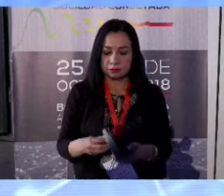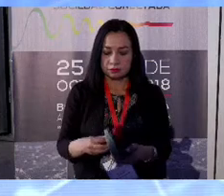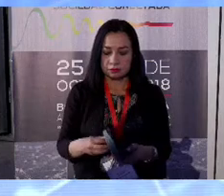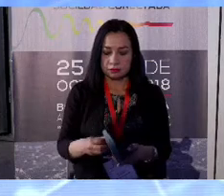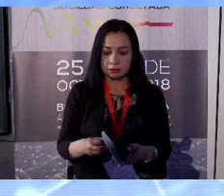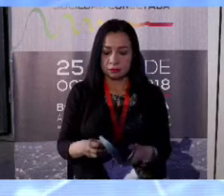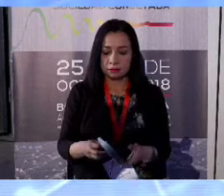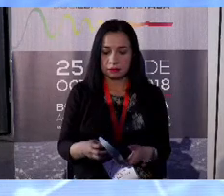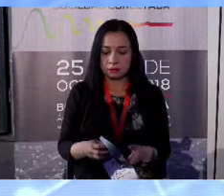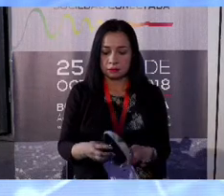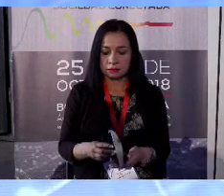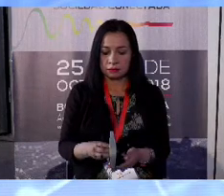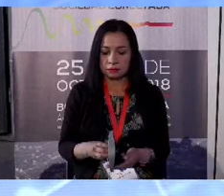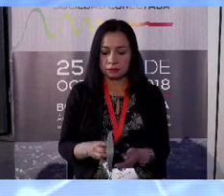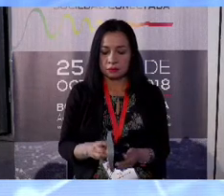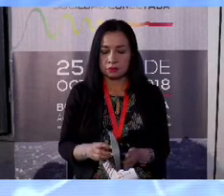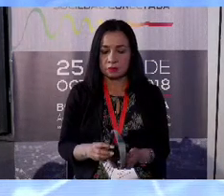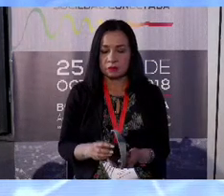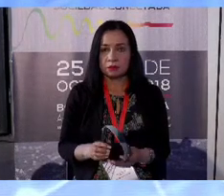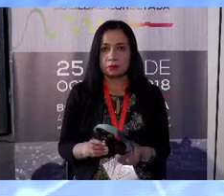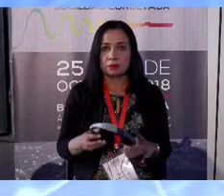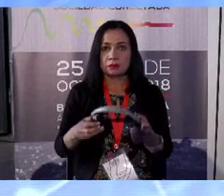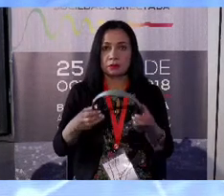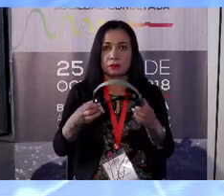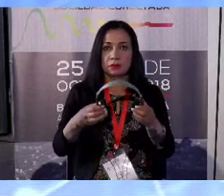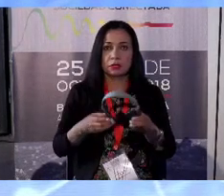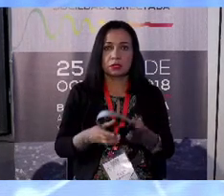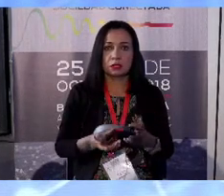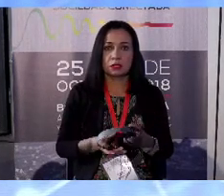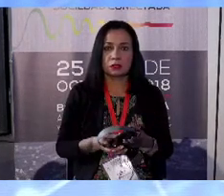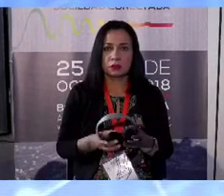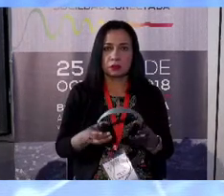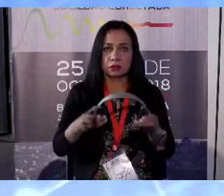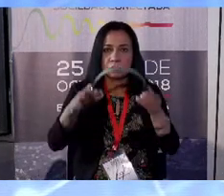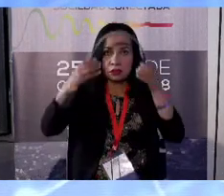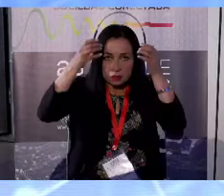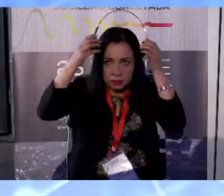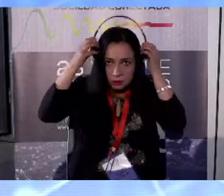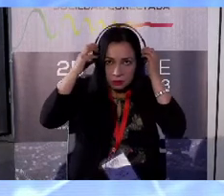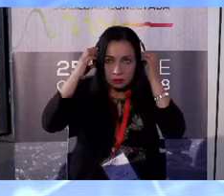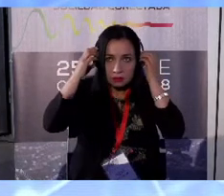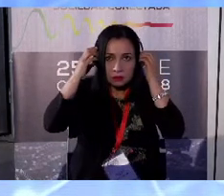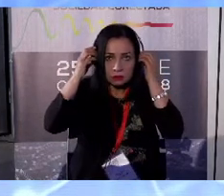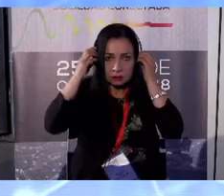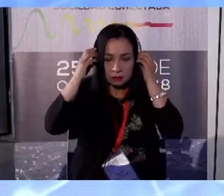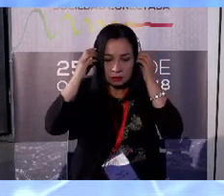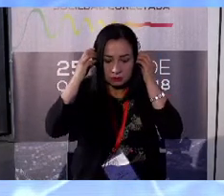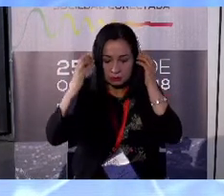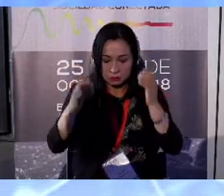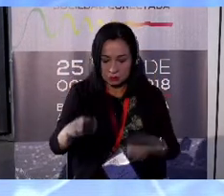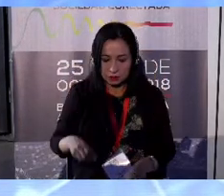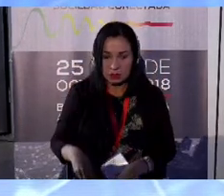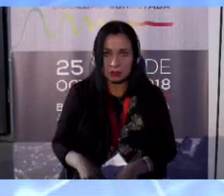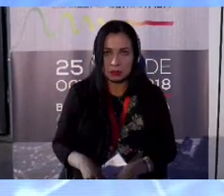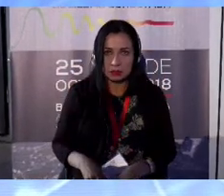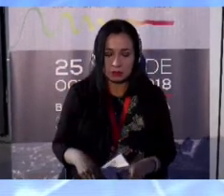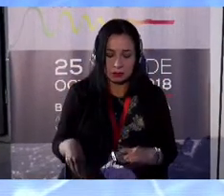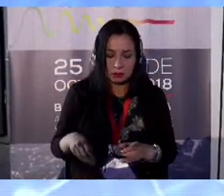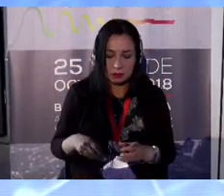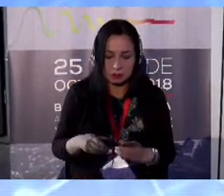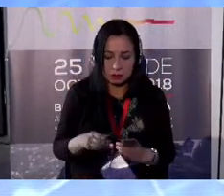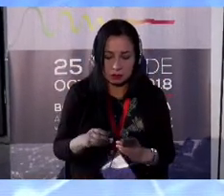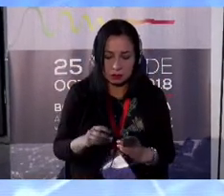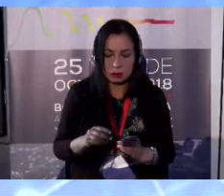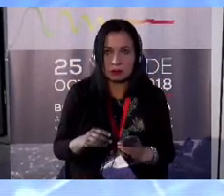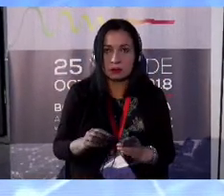representante académico de la FCC y ha trabajado con economistas principales de la FCC. El señor Beltrán hablará de la